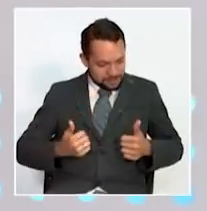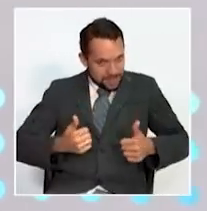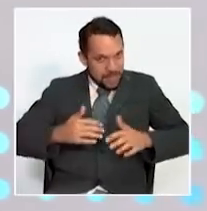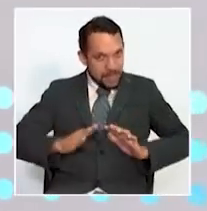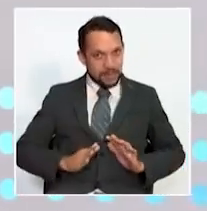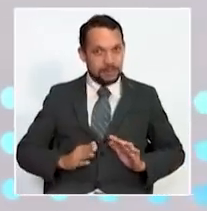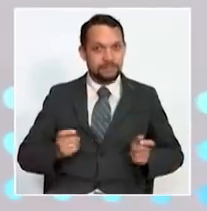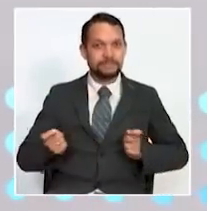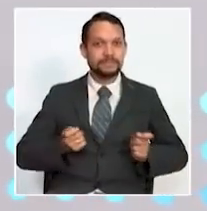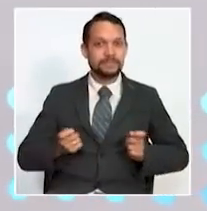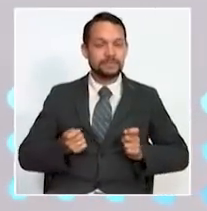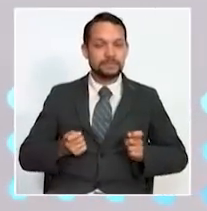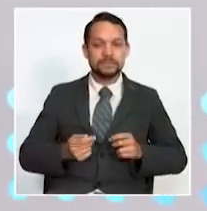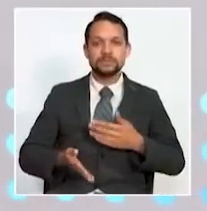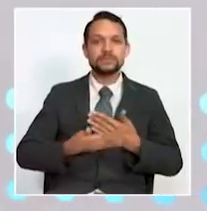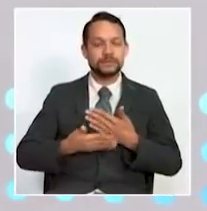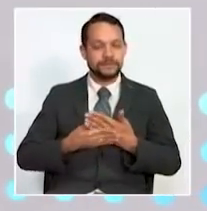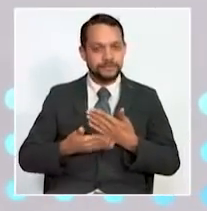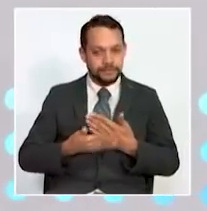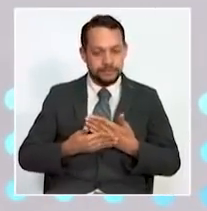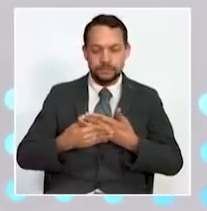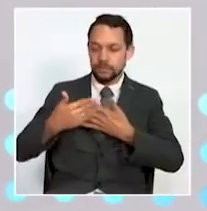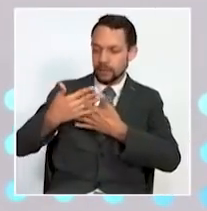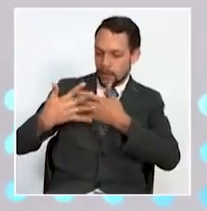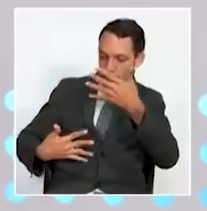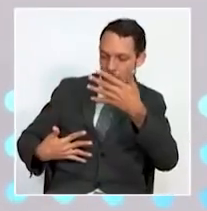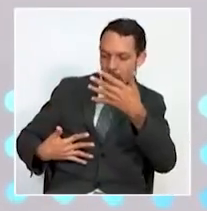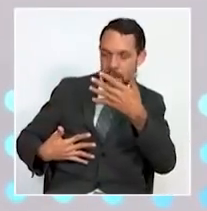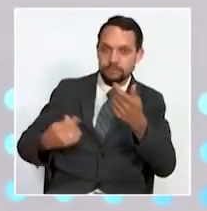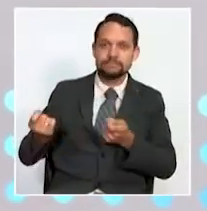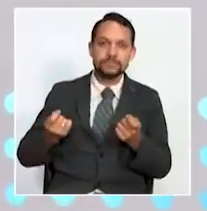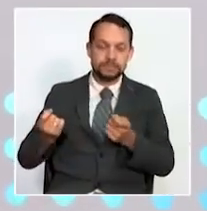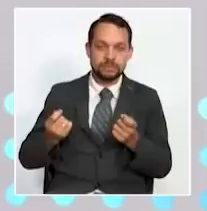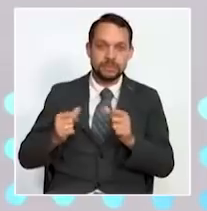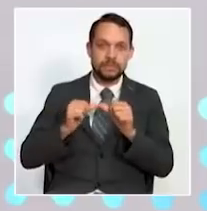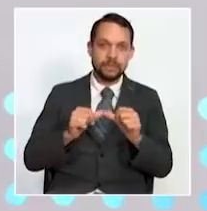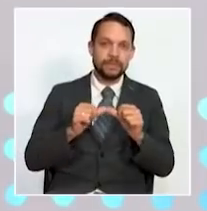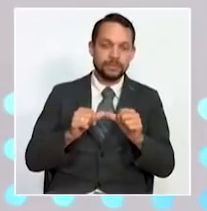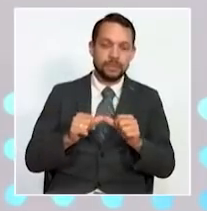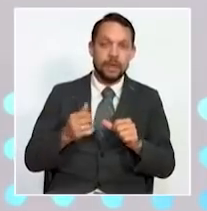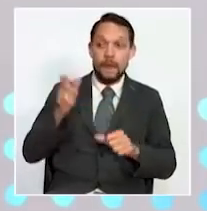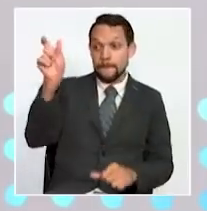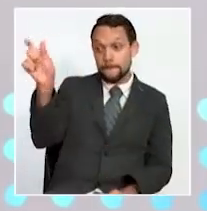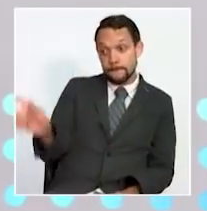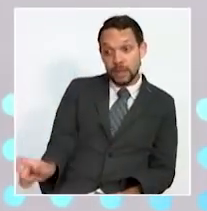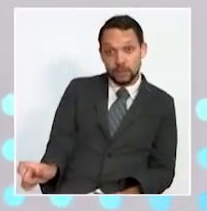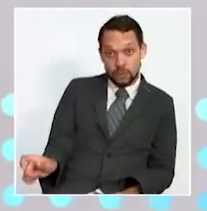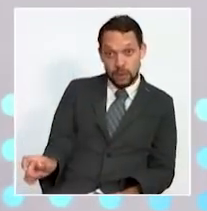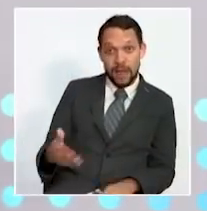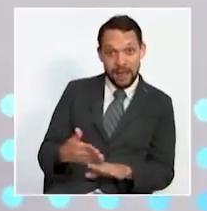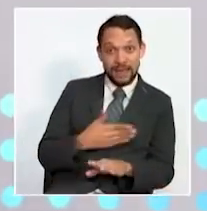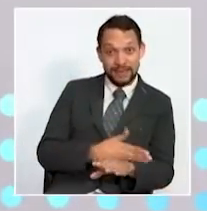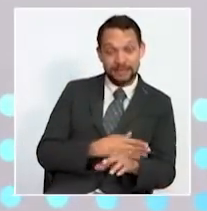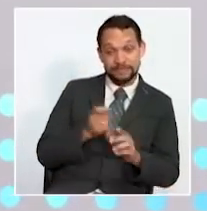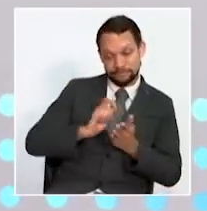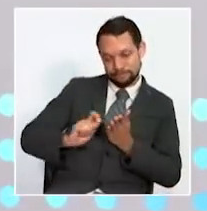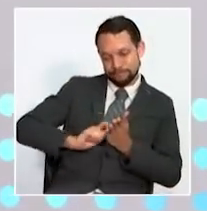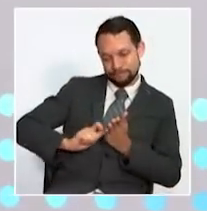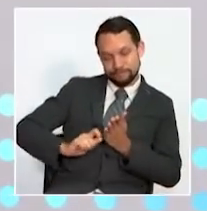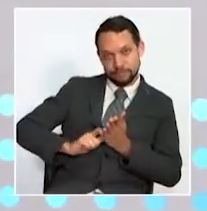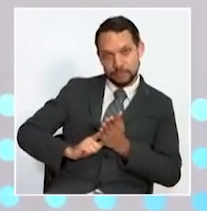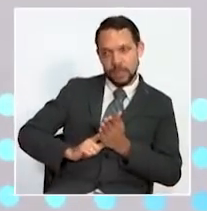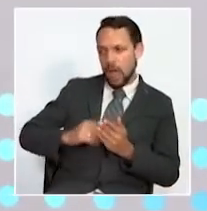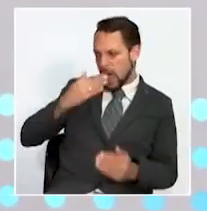la misma sintomatología que se puede asociar a esto. En el paciente, como la paciente que nos escribe, que fue desde